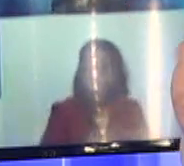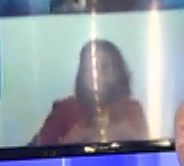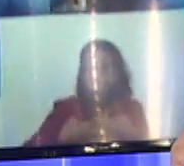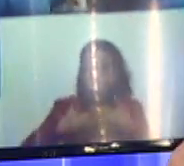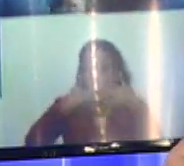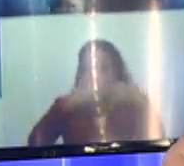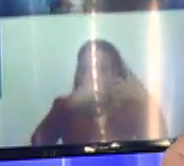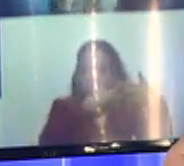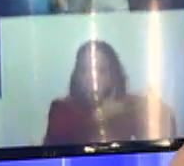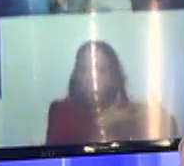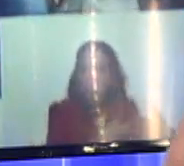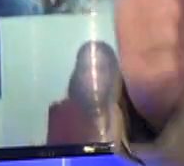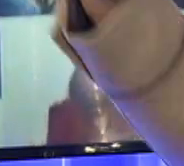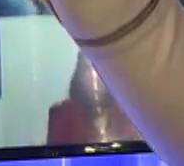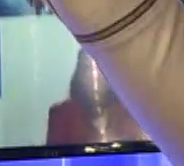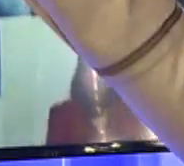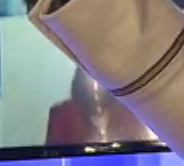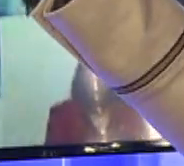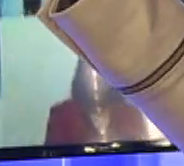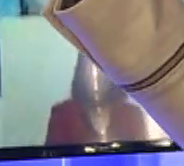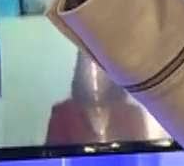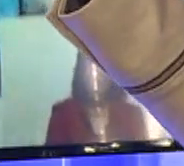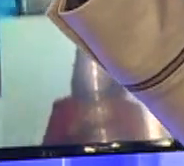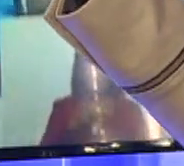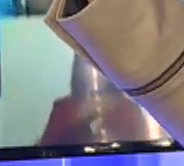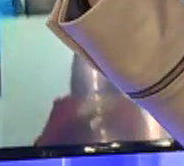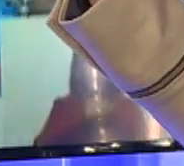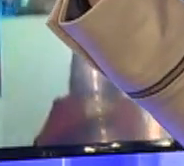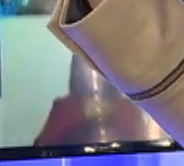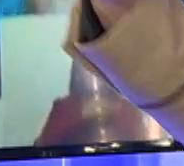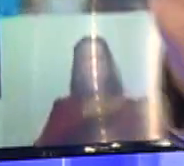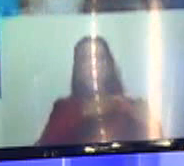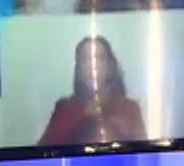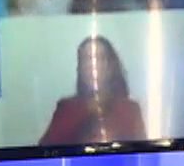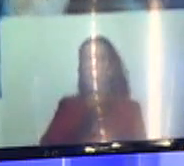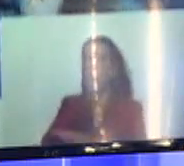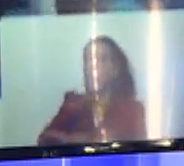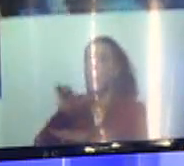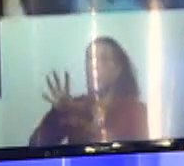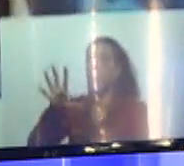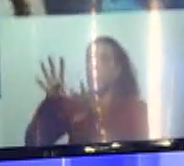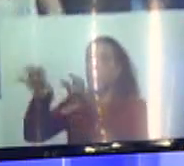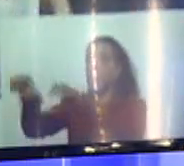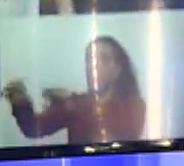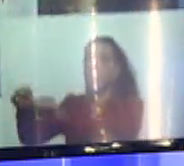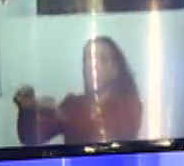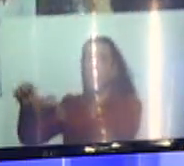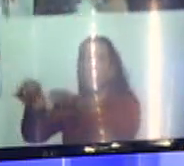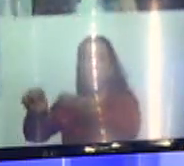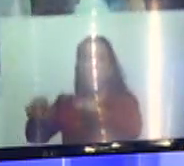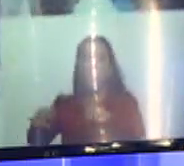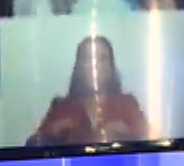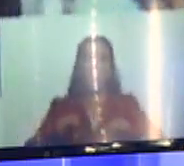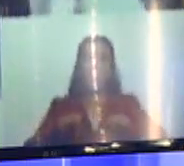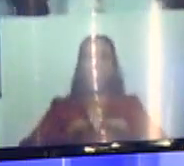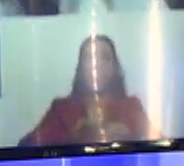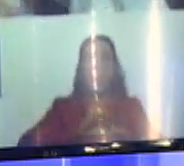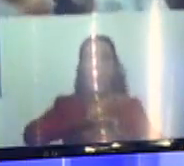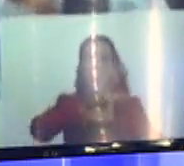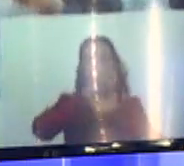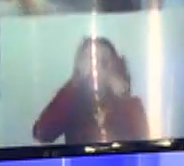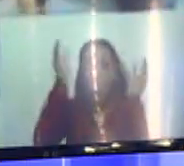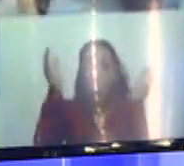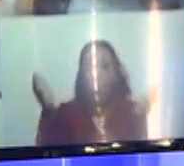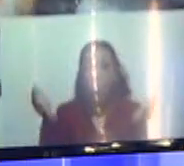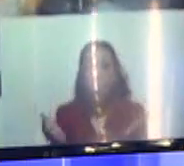estaba diciendo. Y ese es el lenguaje que vemos por parte de la dama. Aquel cuerpo congelado, paralizado, tratando de